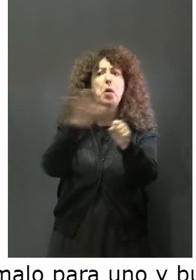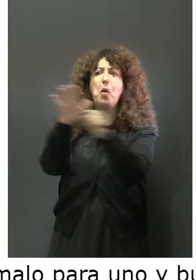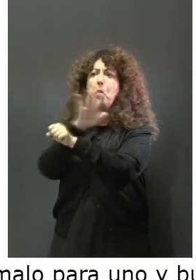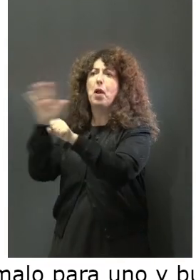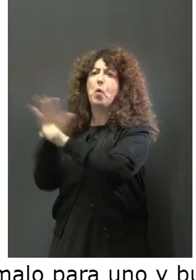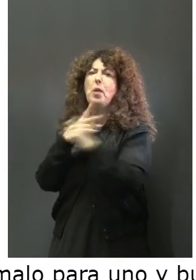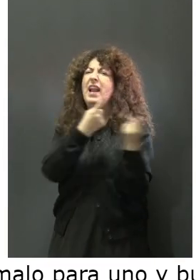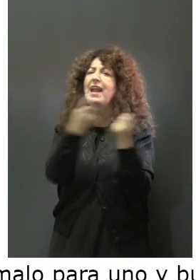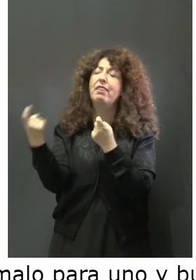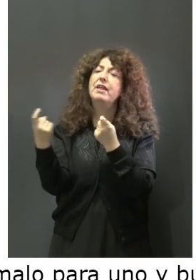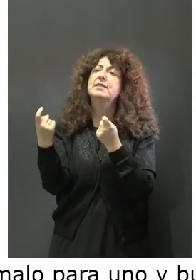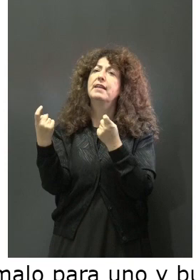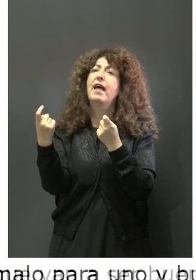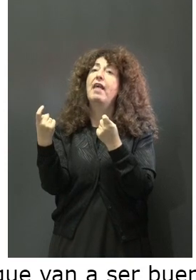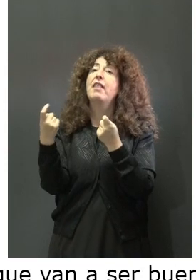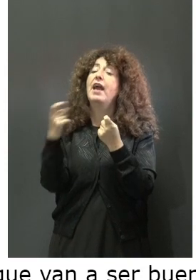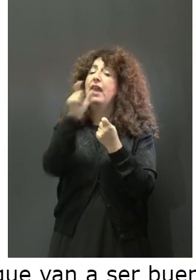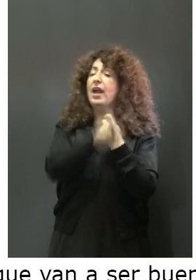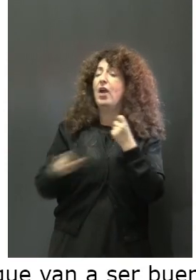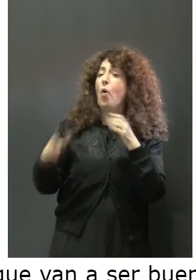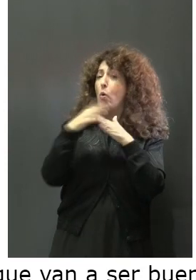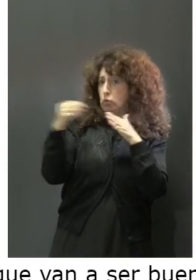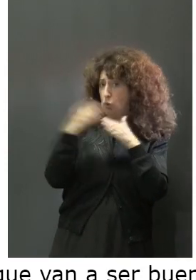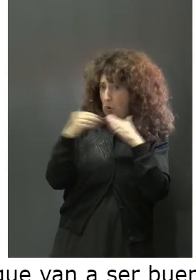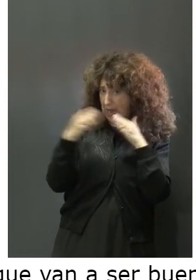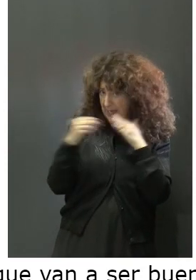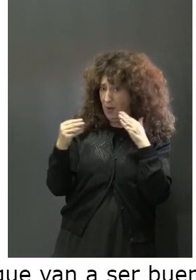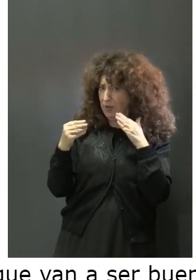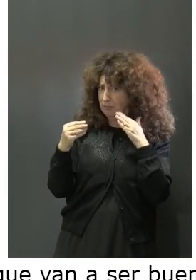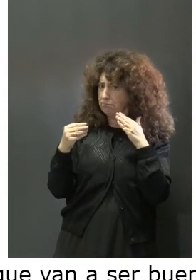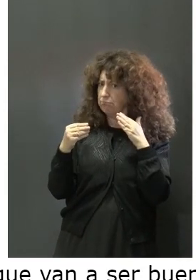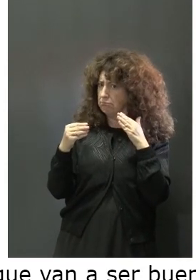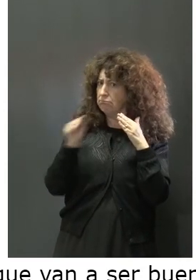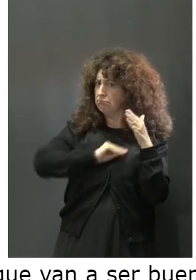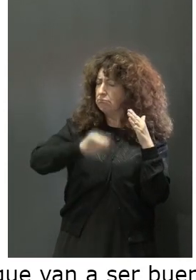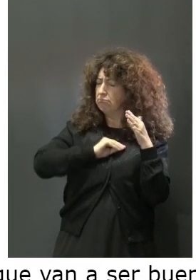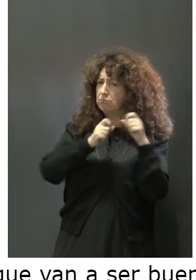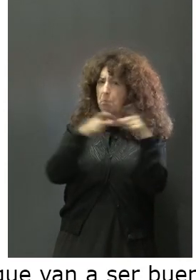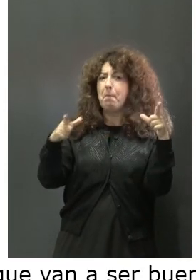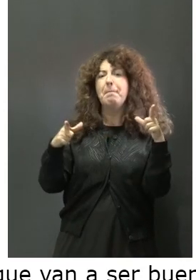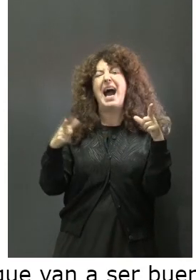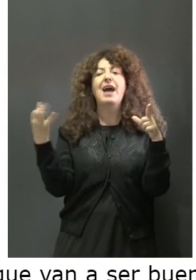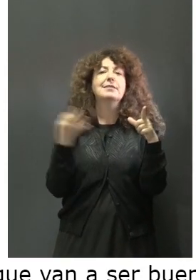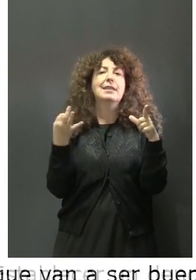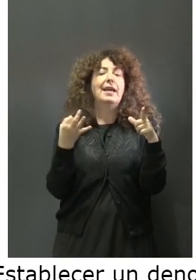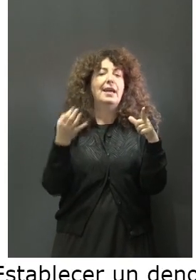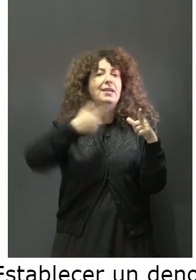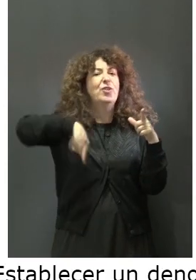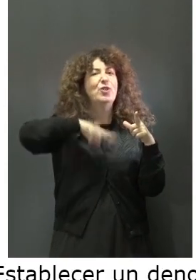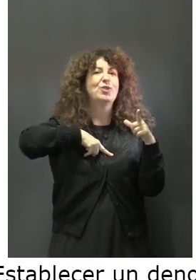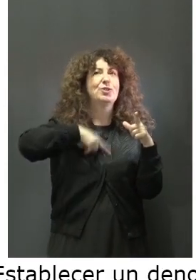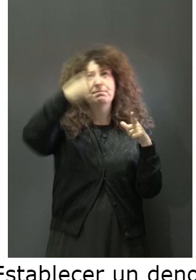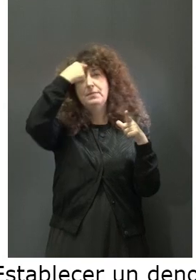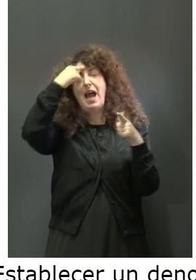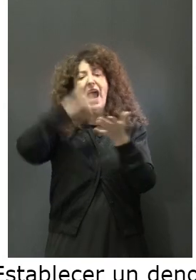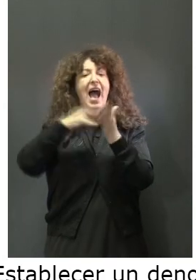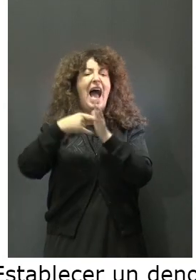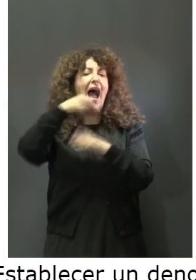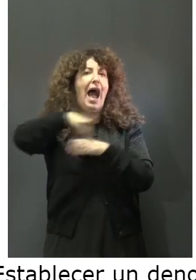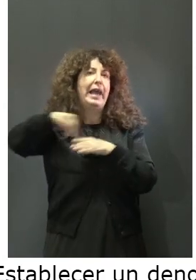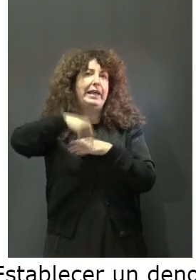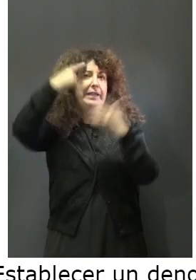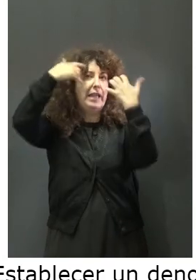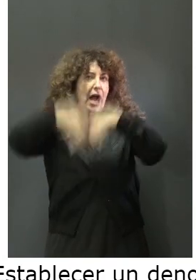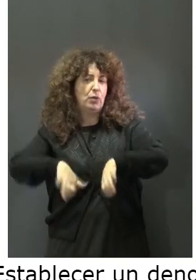necesidades de unos cuantos usuarios, desde luego más de los que habitualmente tenemos como arquitectos metidos en la cabeza